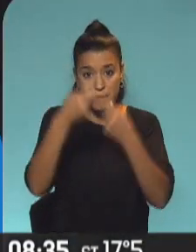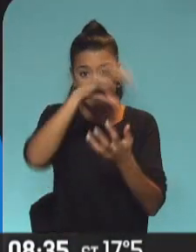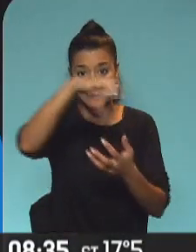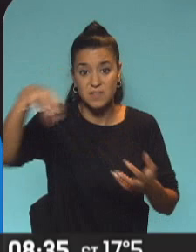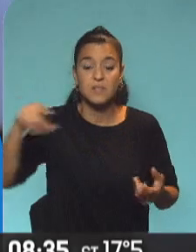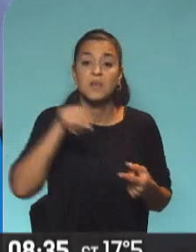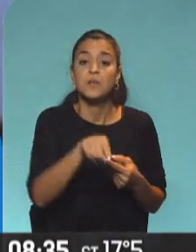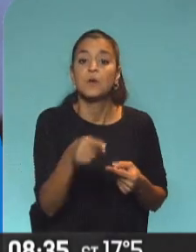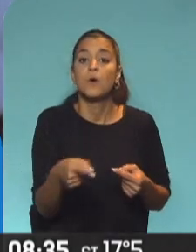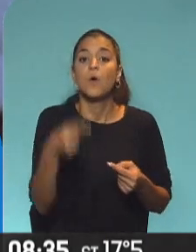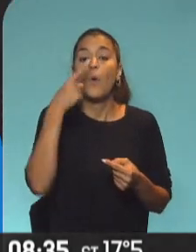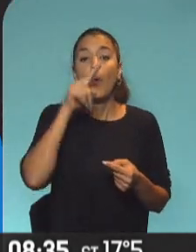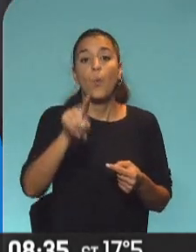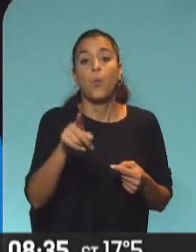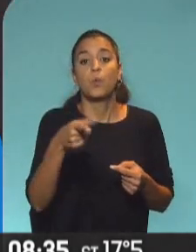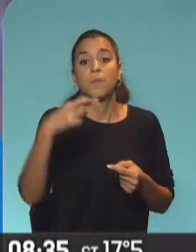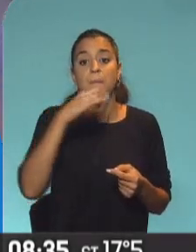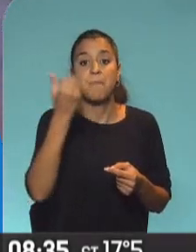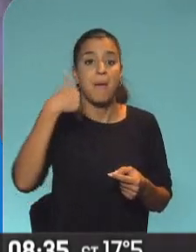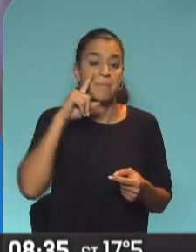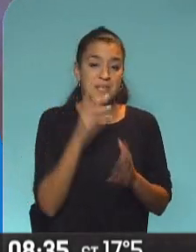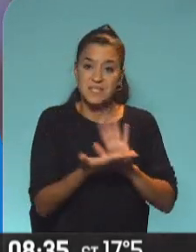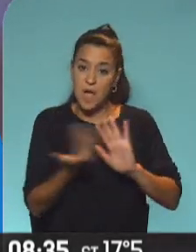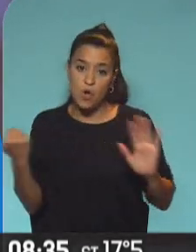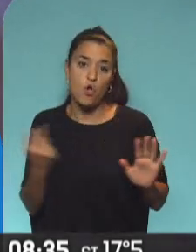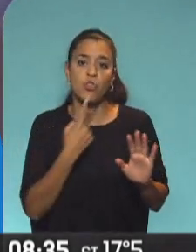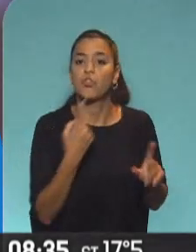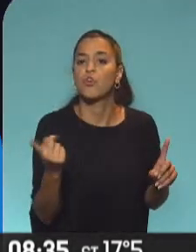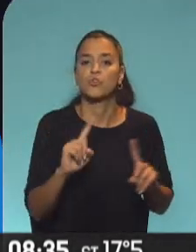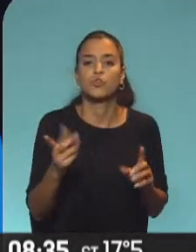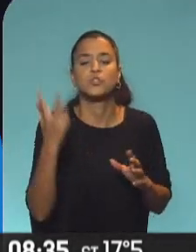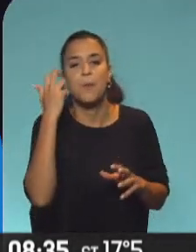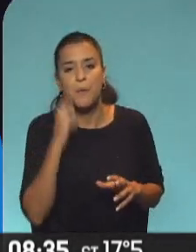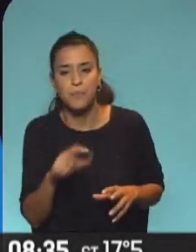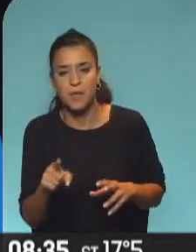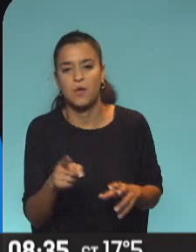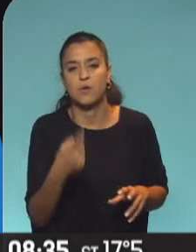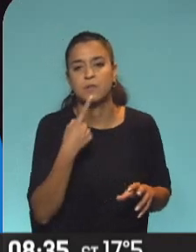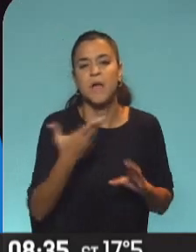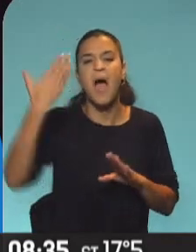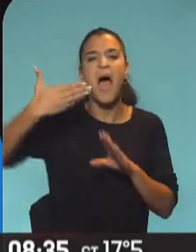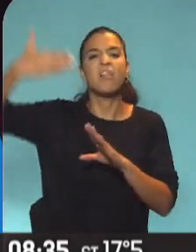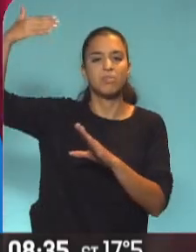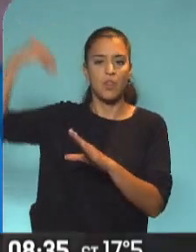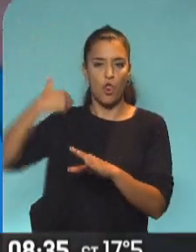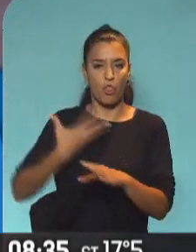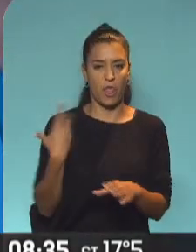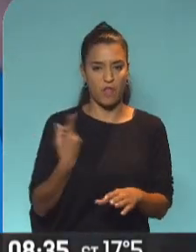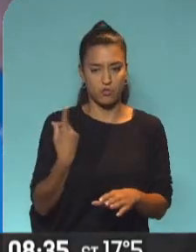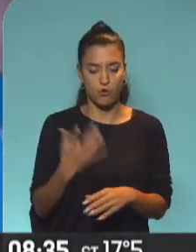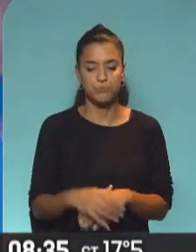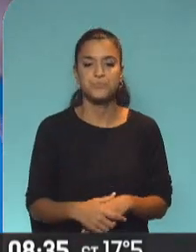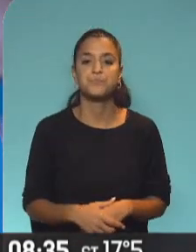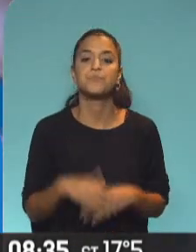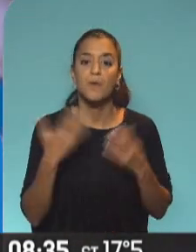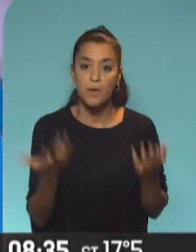en la última dirección ejecutiva del PAMI lo eliminó, dijo que no, que estaban viejas, inclusive Regazzoni fue el anterior director, ¿no es cierto?